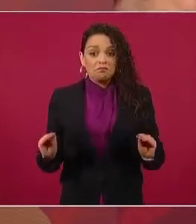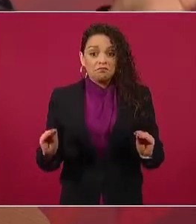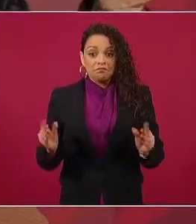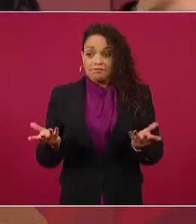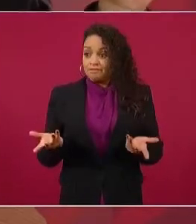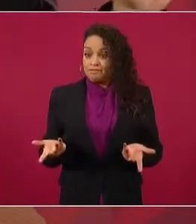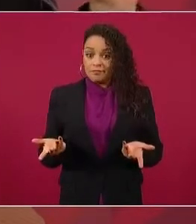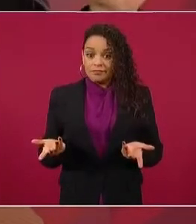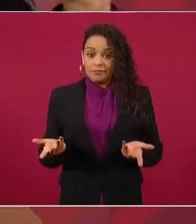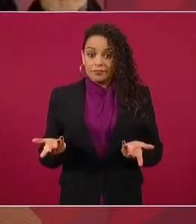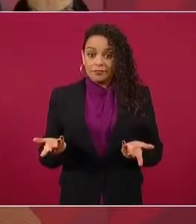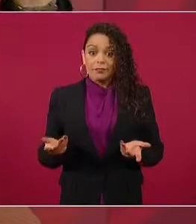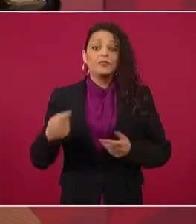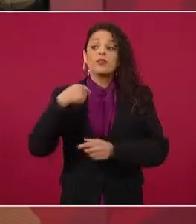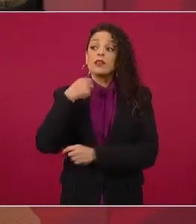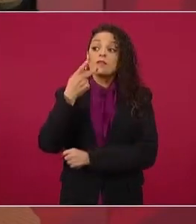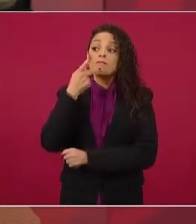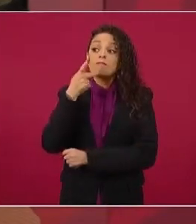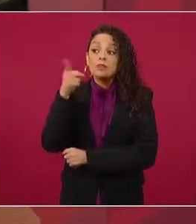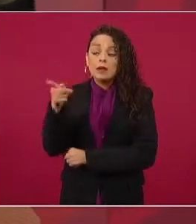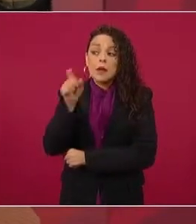estoy hablando en el mismo sexenio, ¿no?